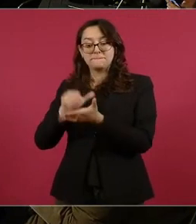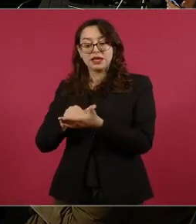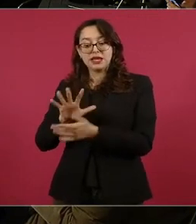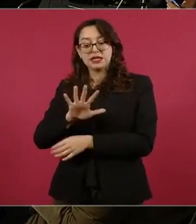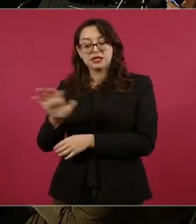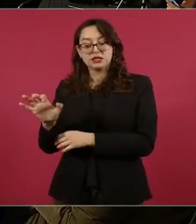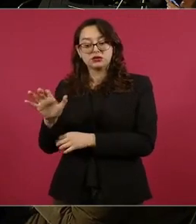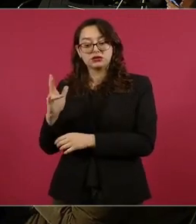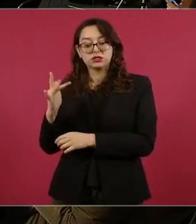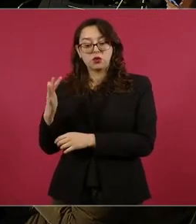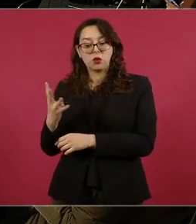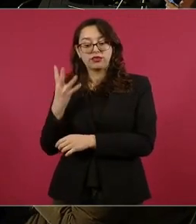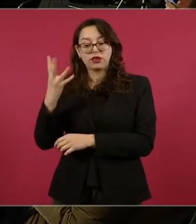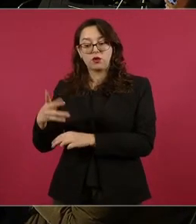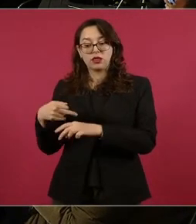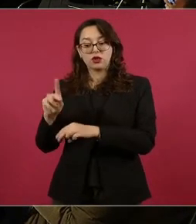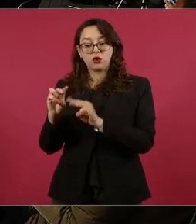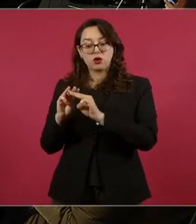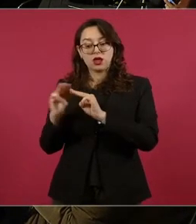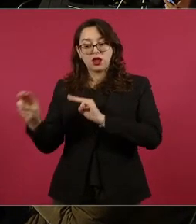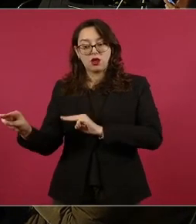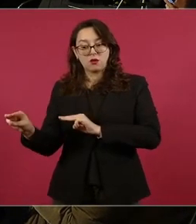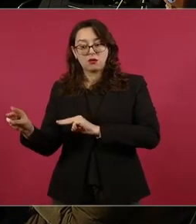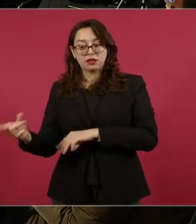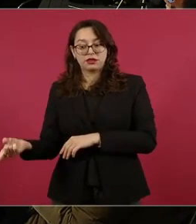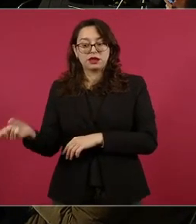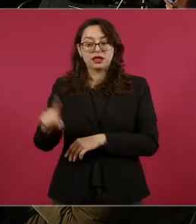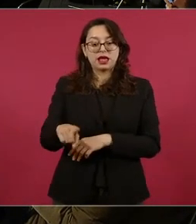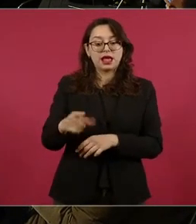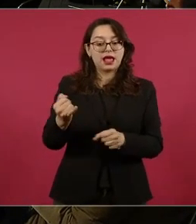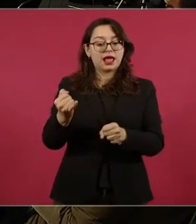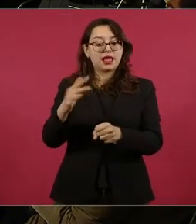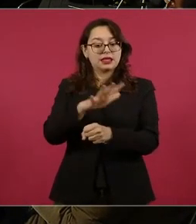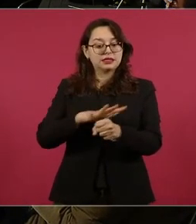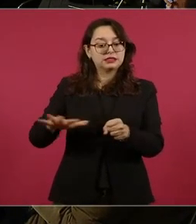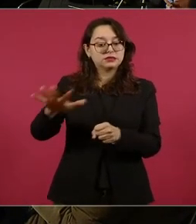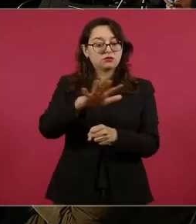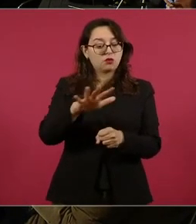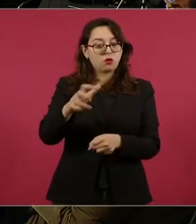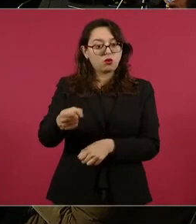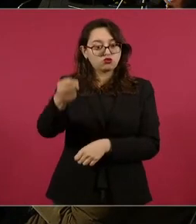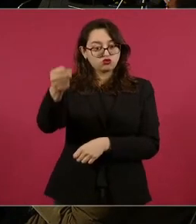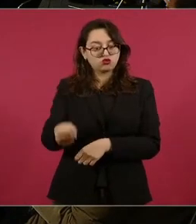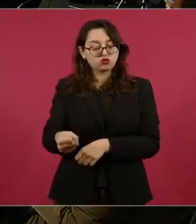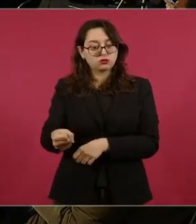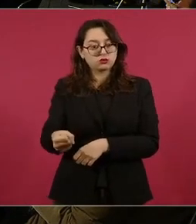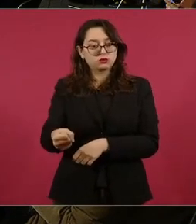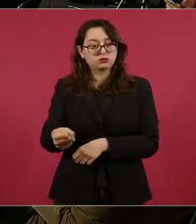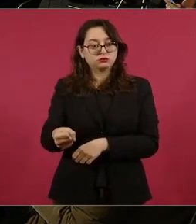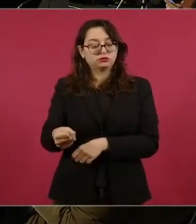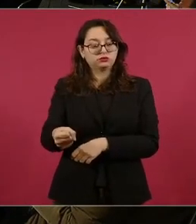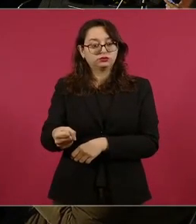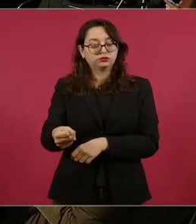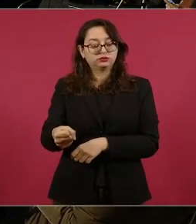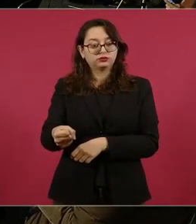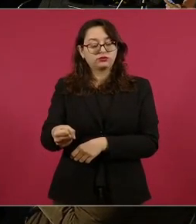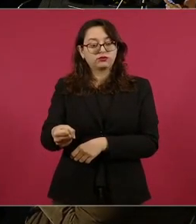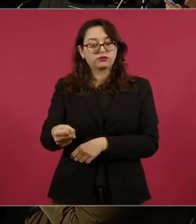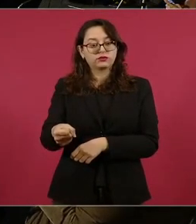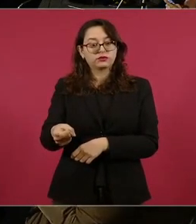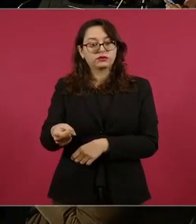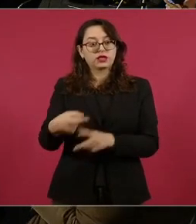km y el tren del ismo y del sureste porque es de Ciudad de